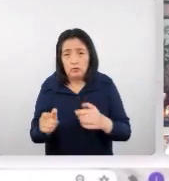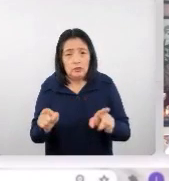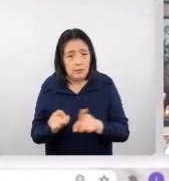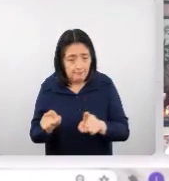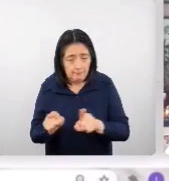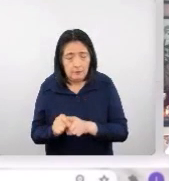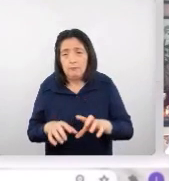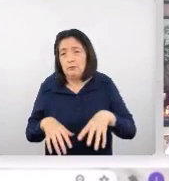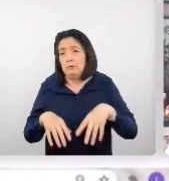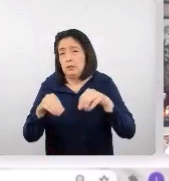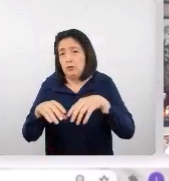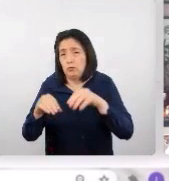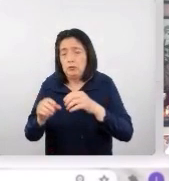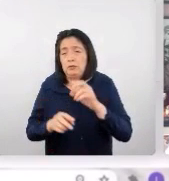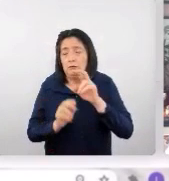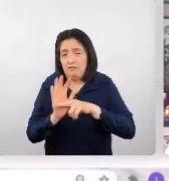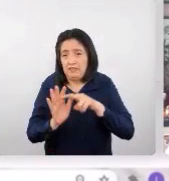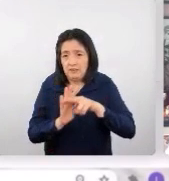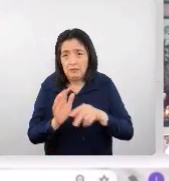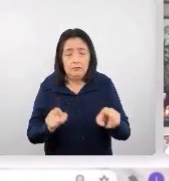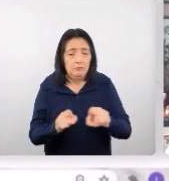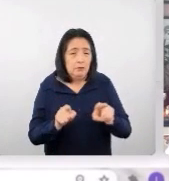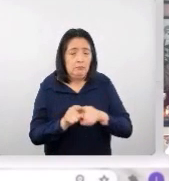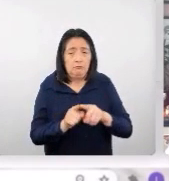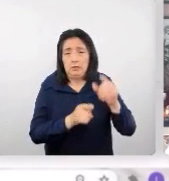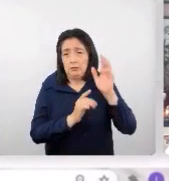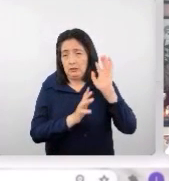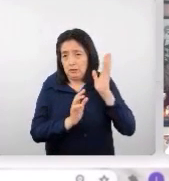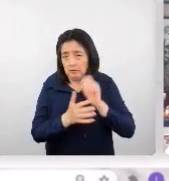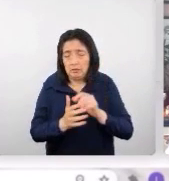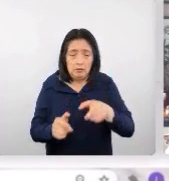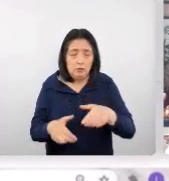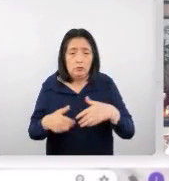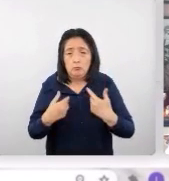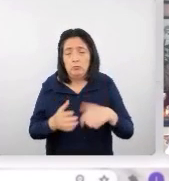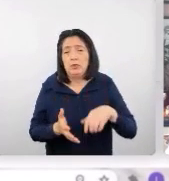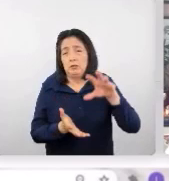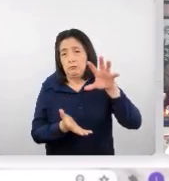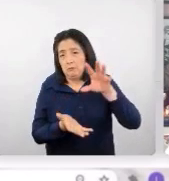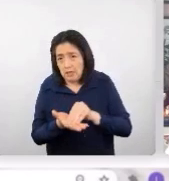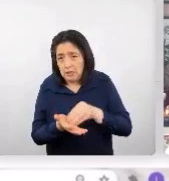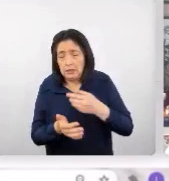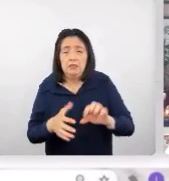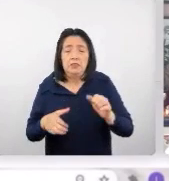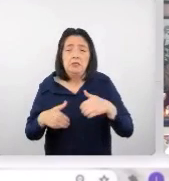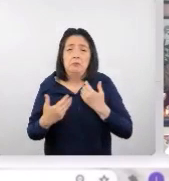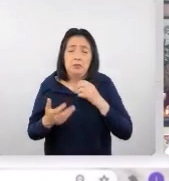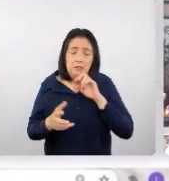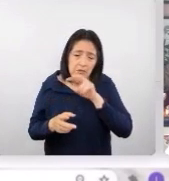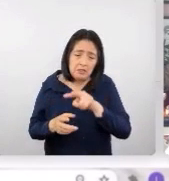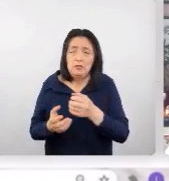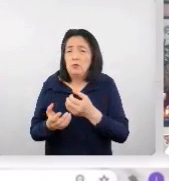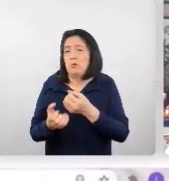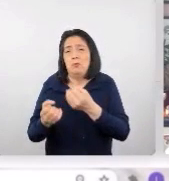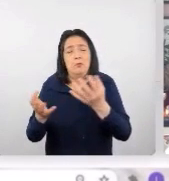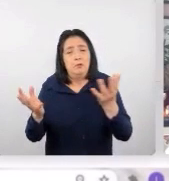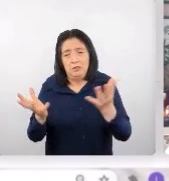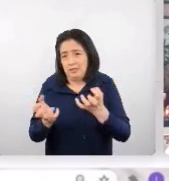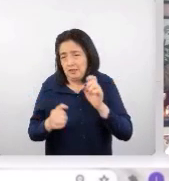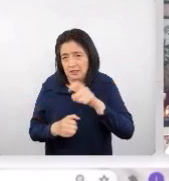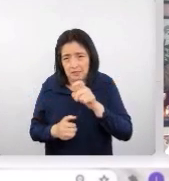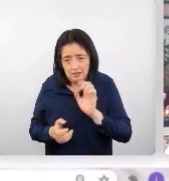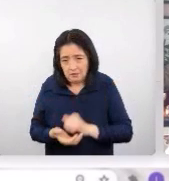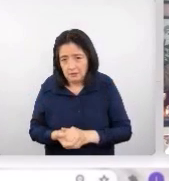vamos a colgar tanto los videos como las presentaciones para que ustedes las puedan descargar y puedan visualizarlas cuantas veces lo